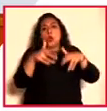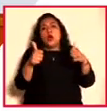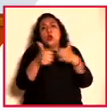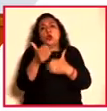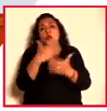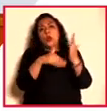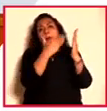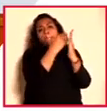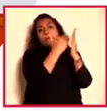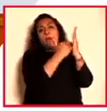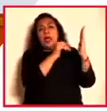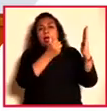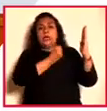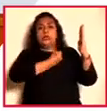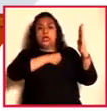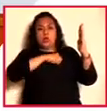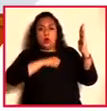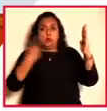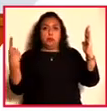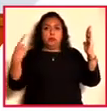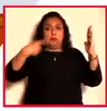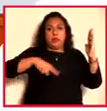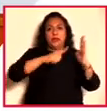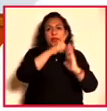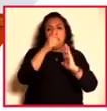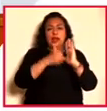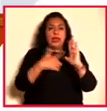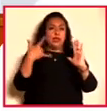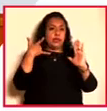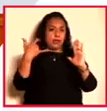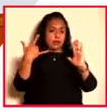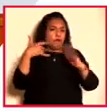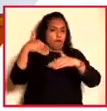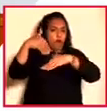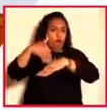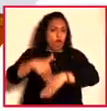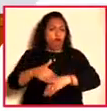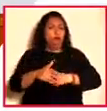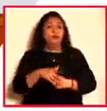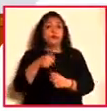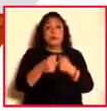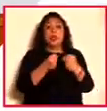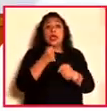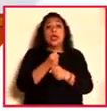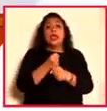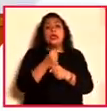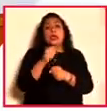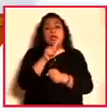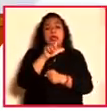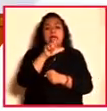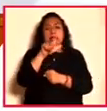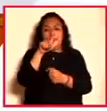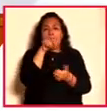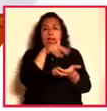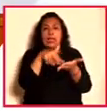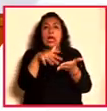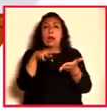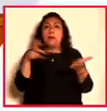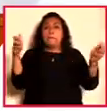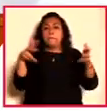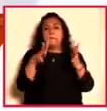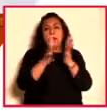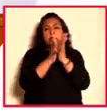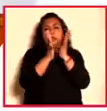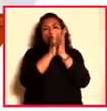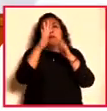protocolo sanitario que marca la ley de California. Este año, Leala contará con la presencia de más de 35 autores